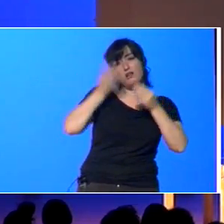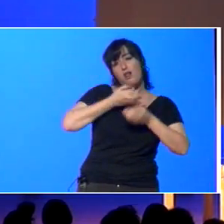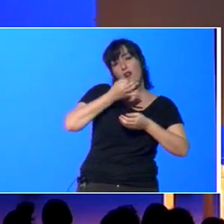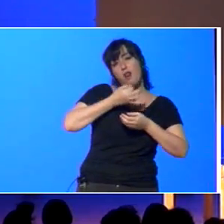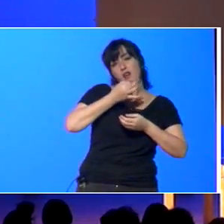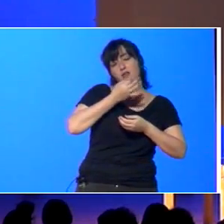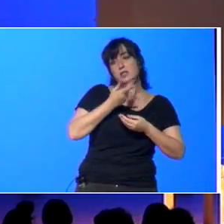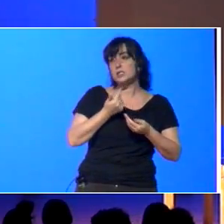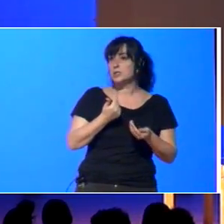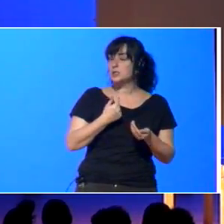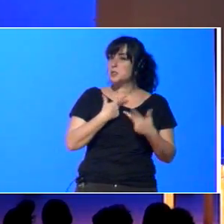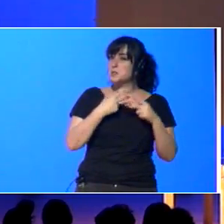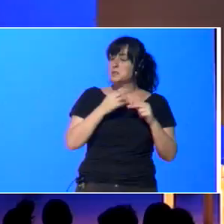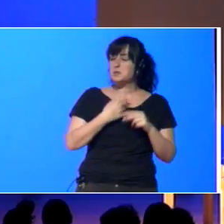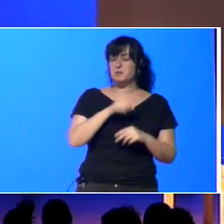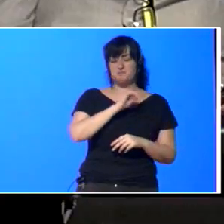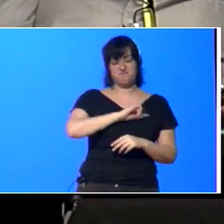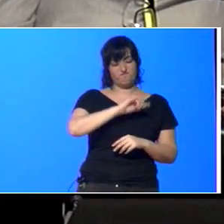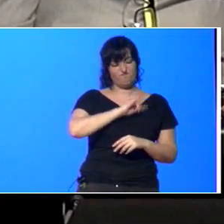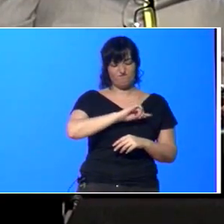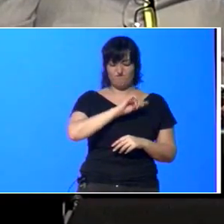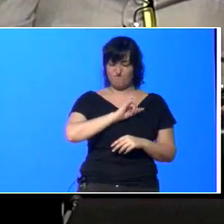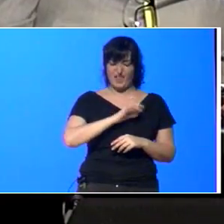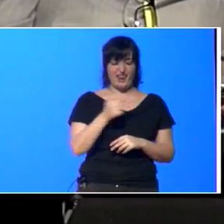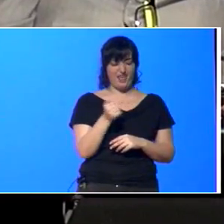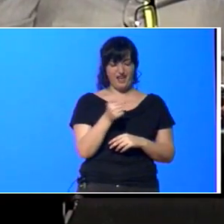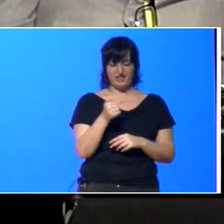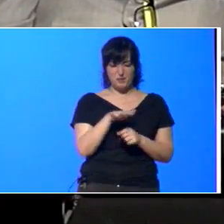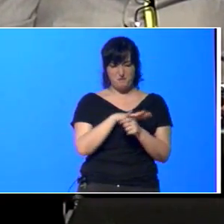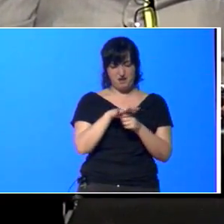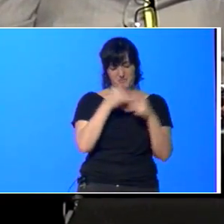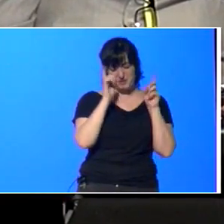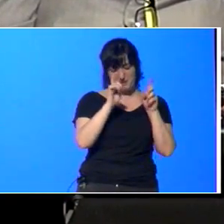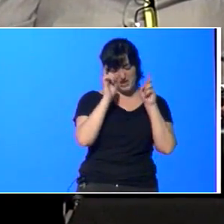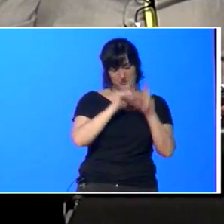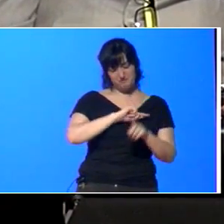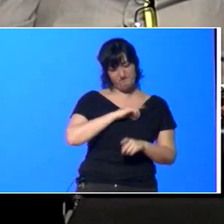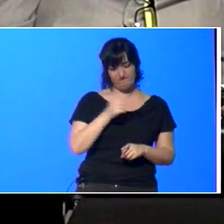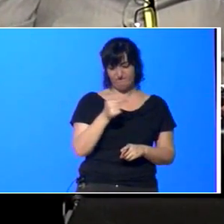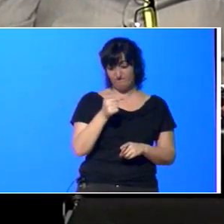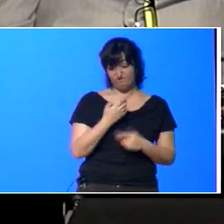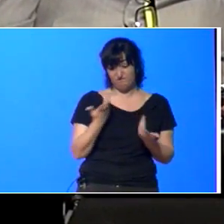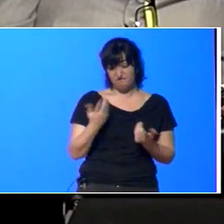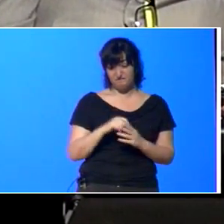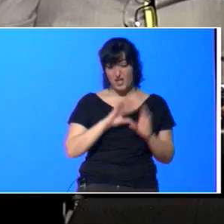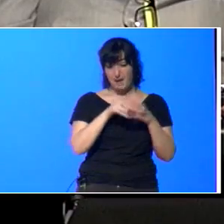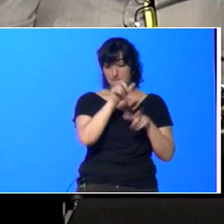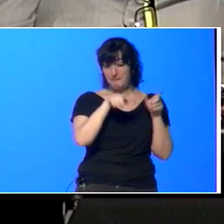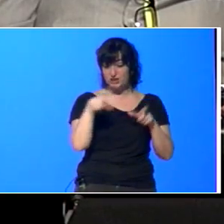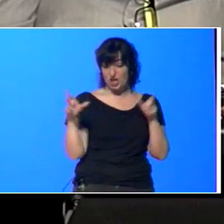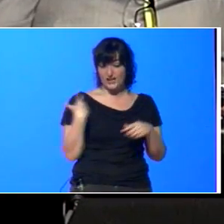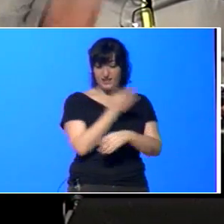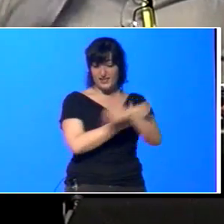sensación pesimista, ¿no?, del ámbito educativo y tal. Y decimos, joder, las personas con discapacidad y no diversidad funcional, porque para